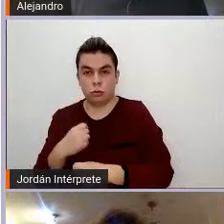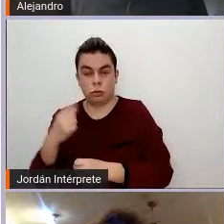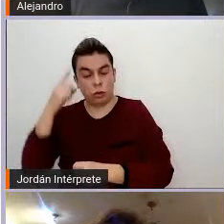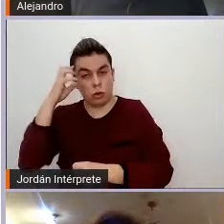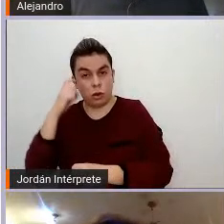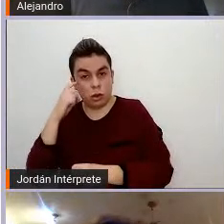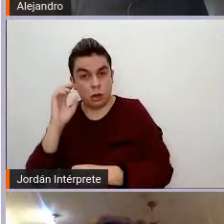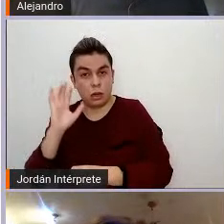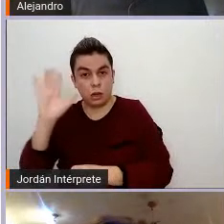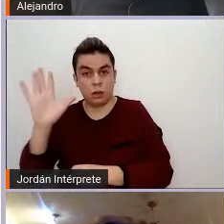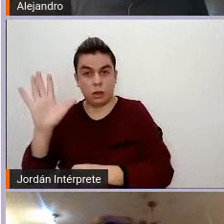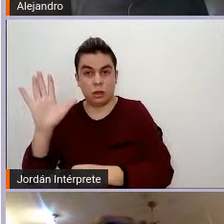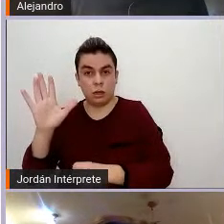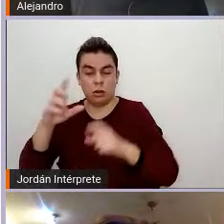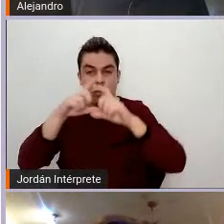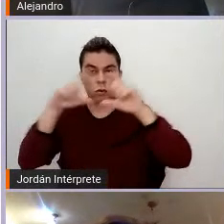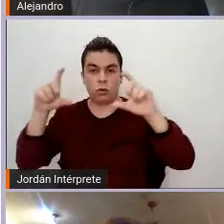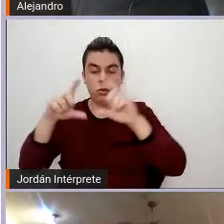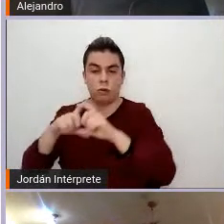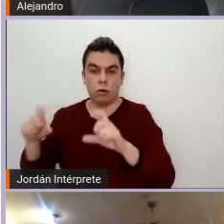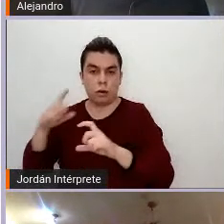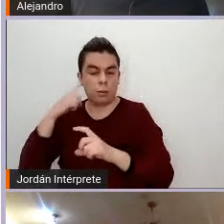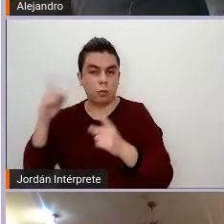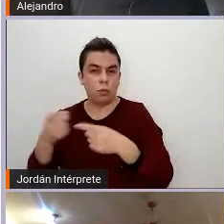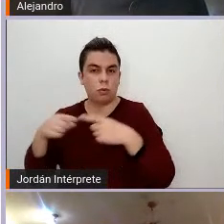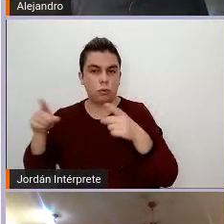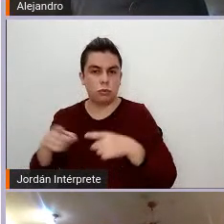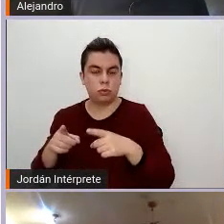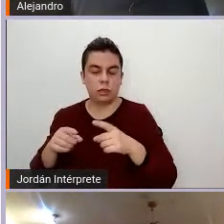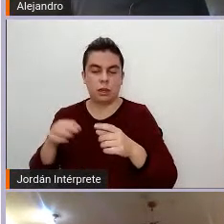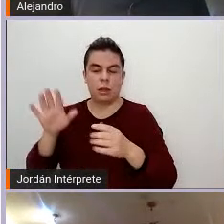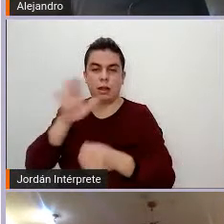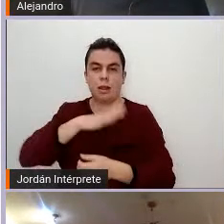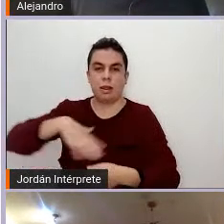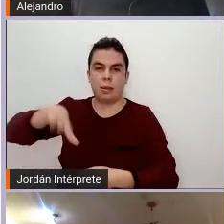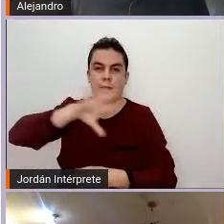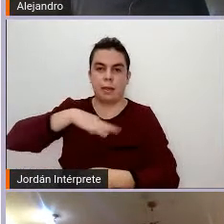posición musical de la melodía del pueblo traduce